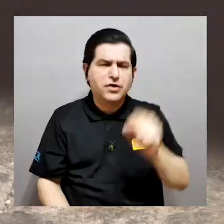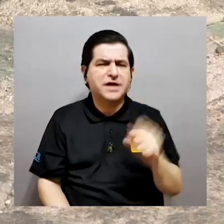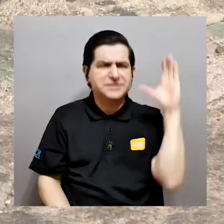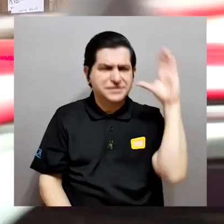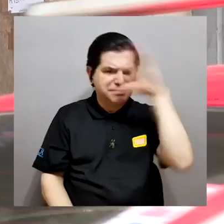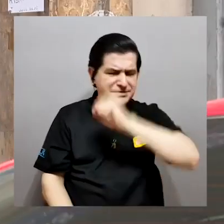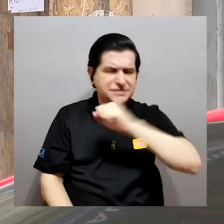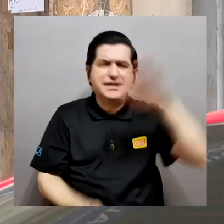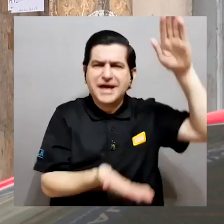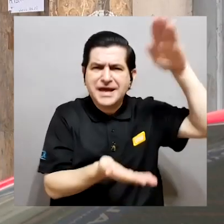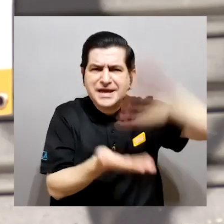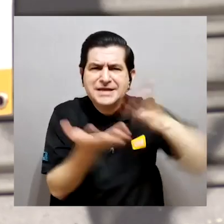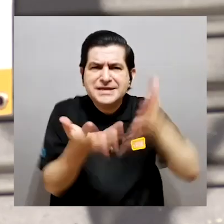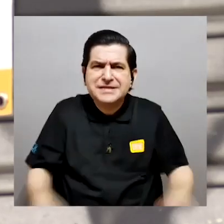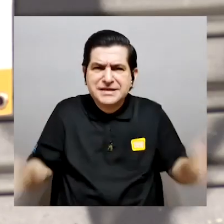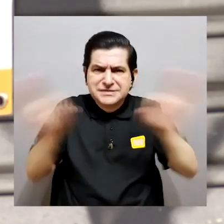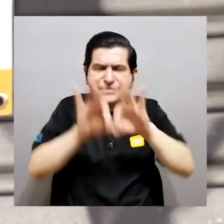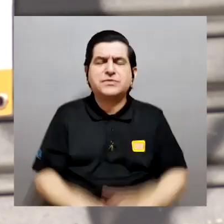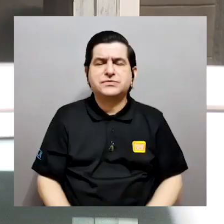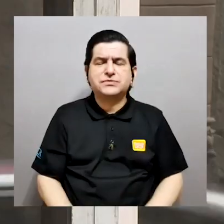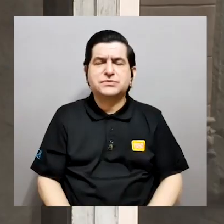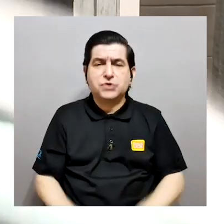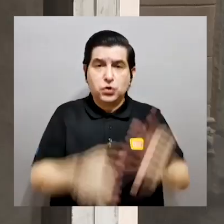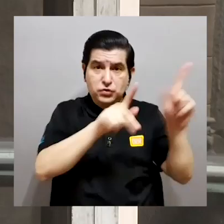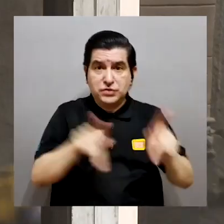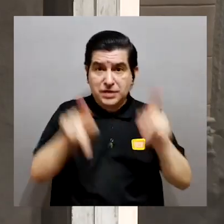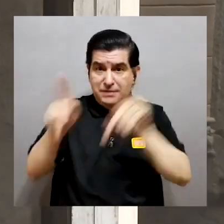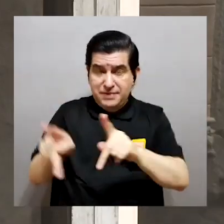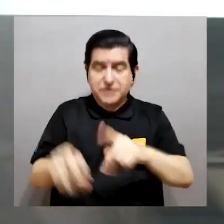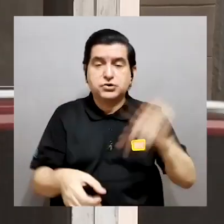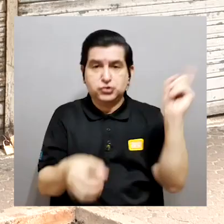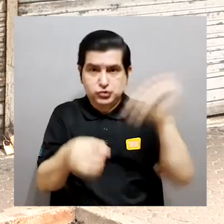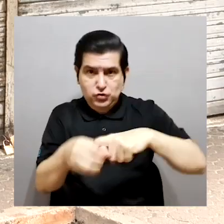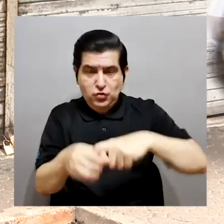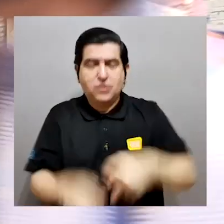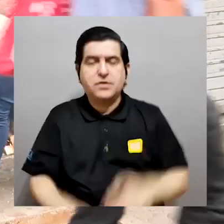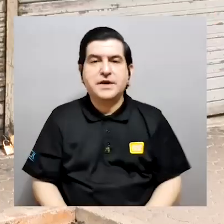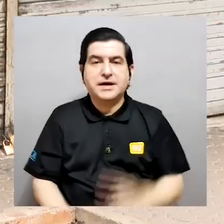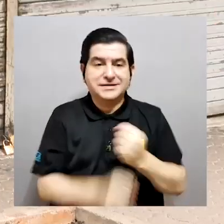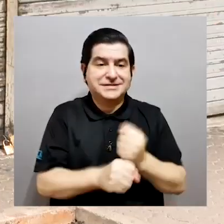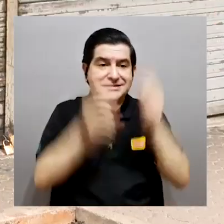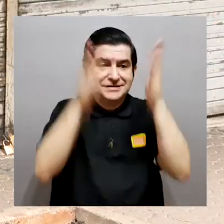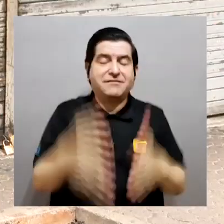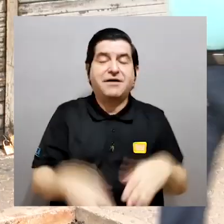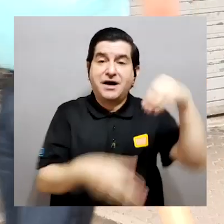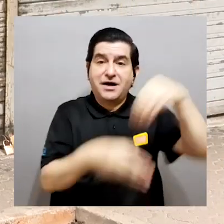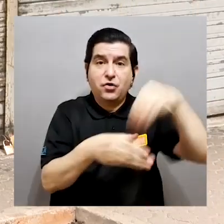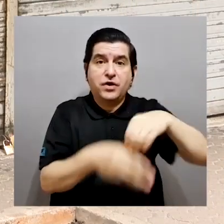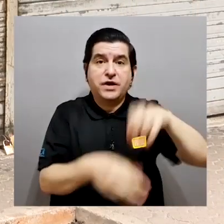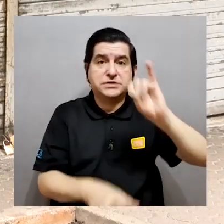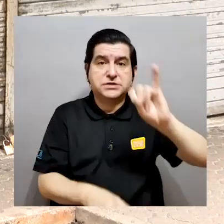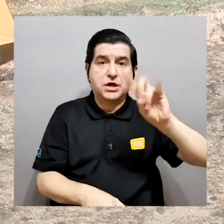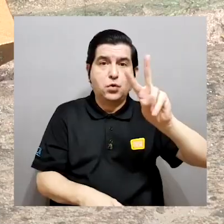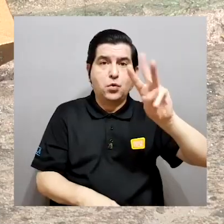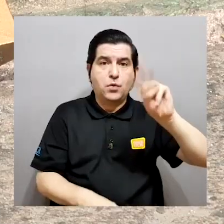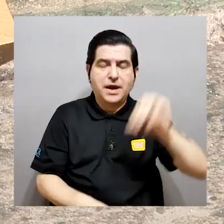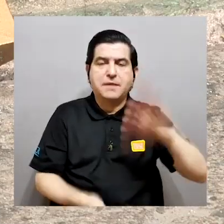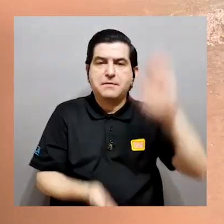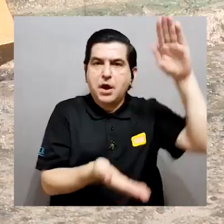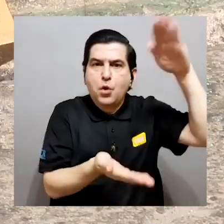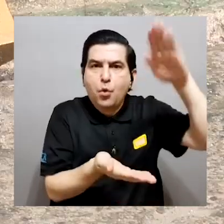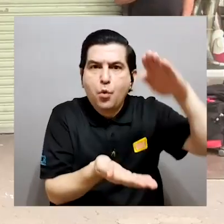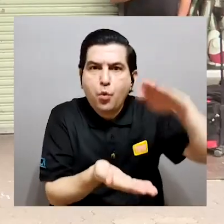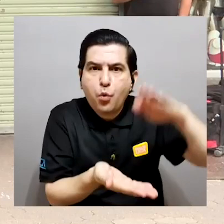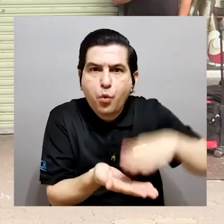se ha observado una disminución importante de sus afiliados. La masa salarial que contribuye al IBM también se